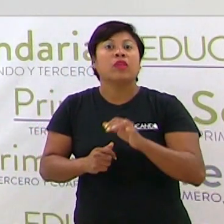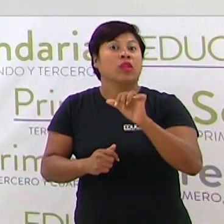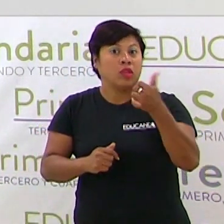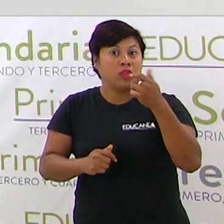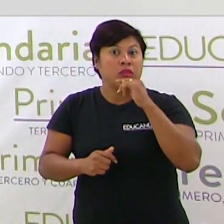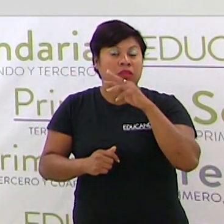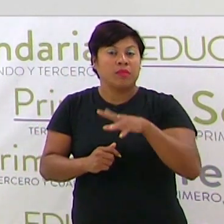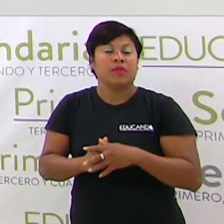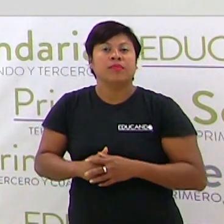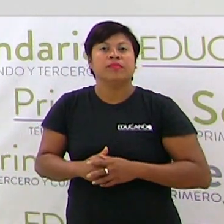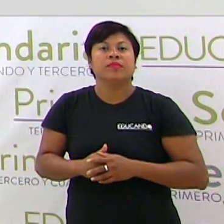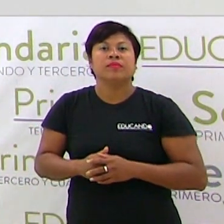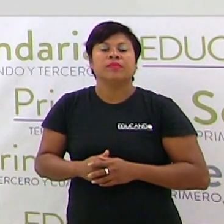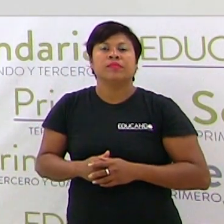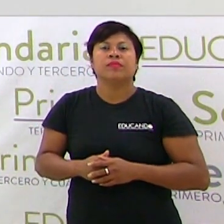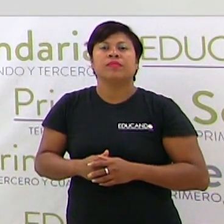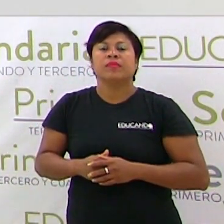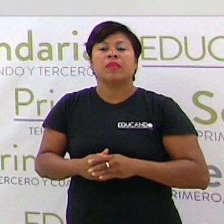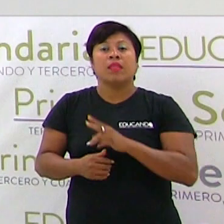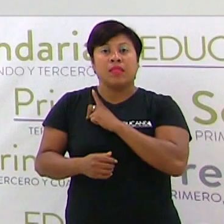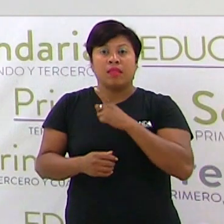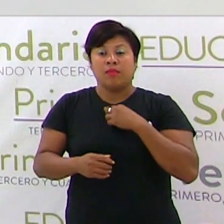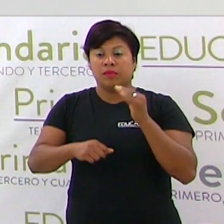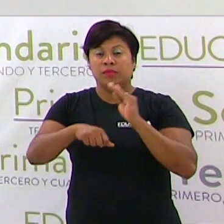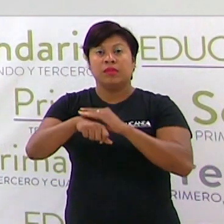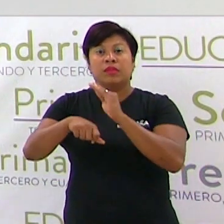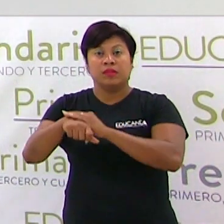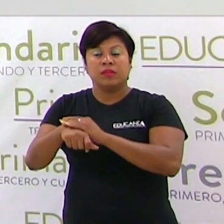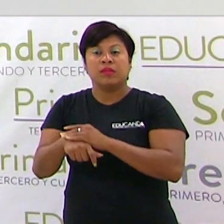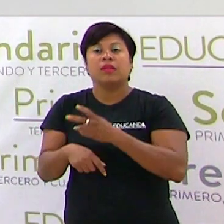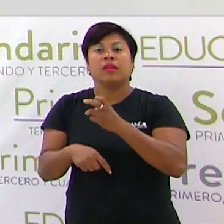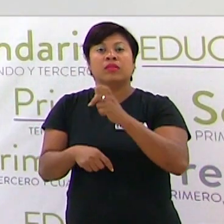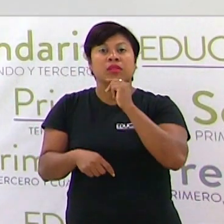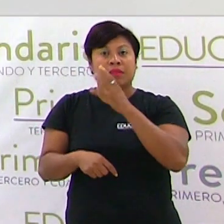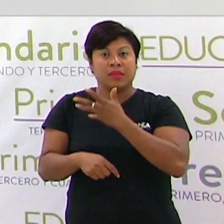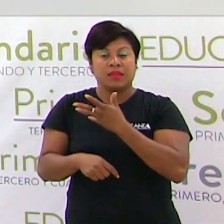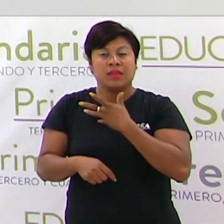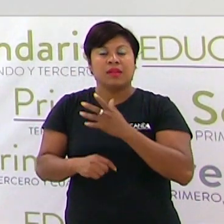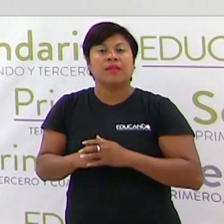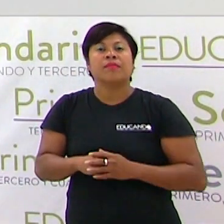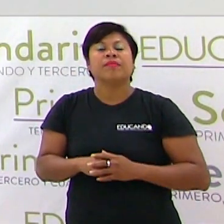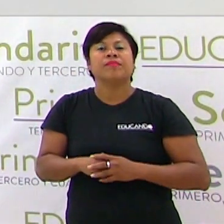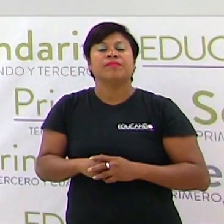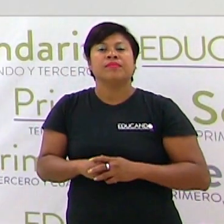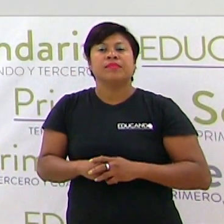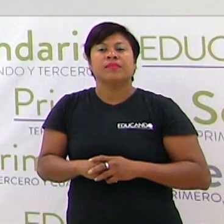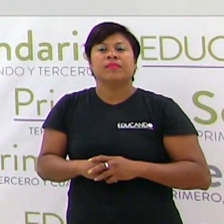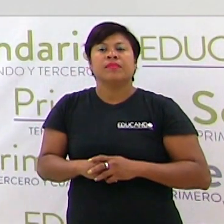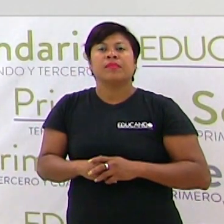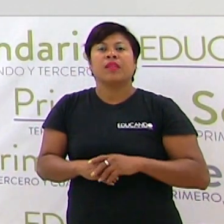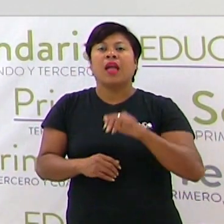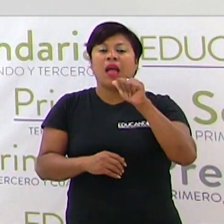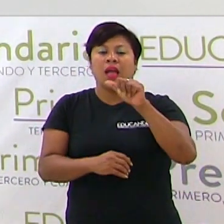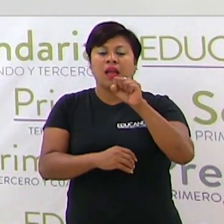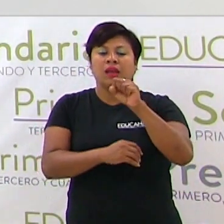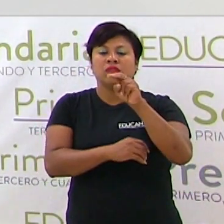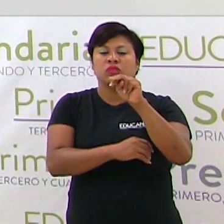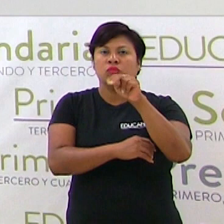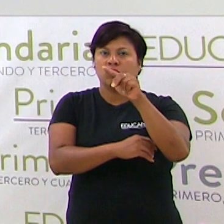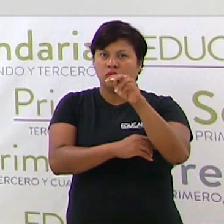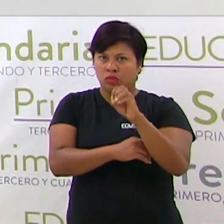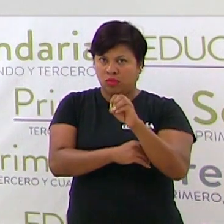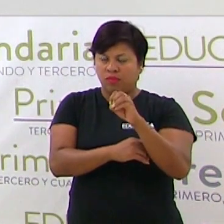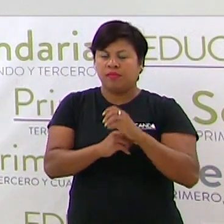asunto importante que tenemos que agregar acá es que incluye el asunto,